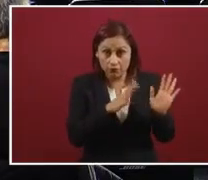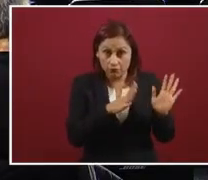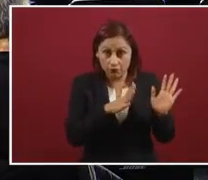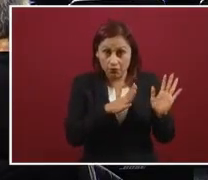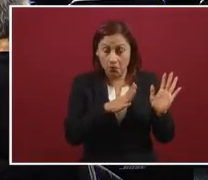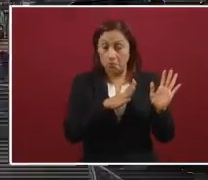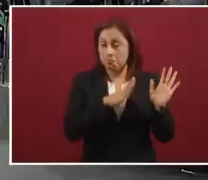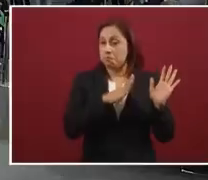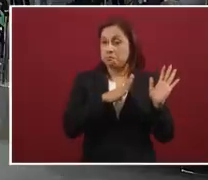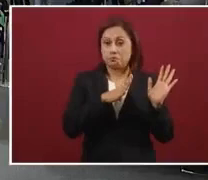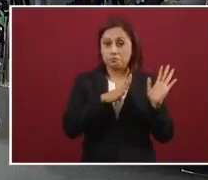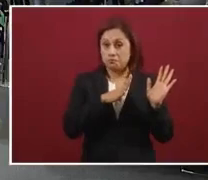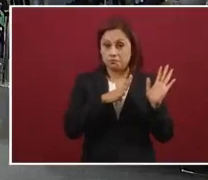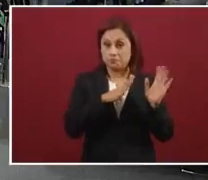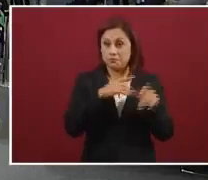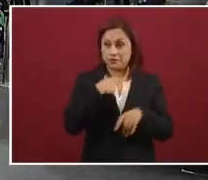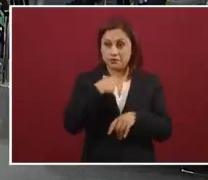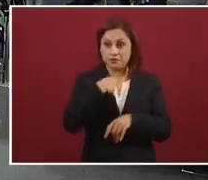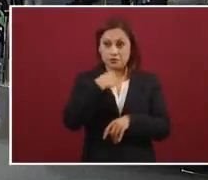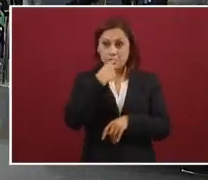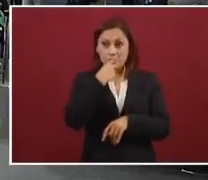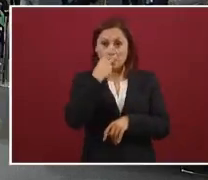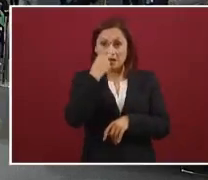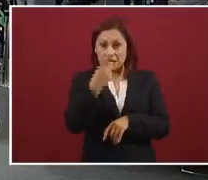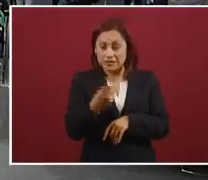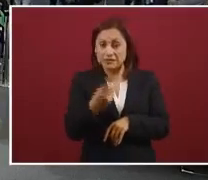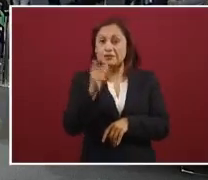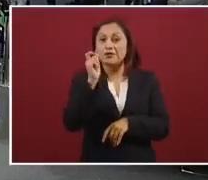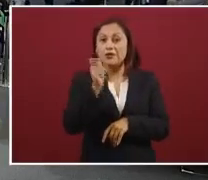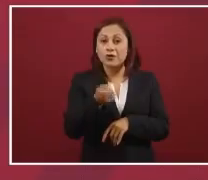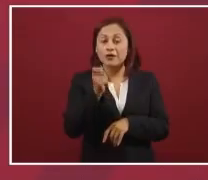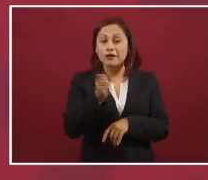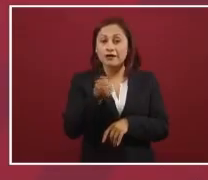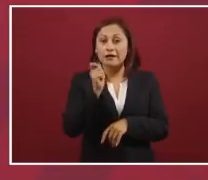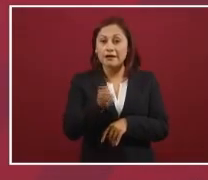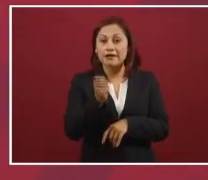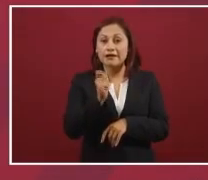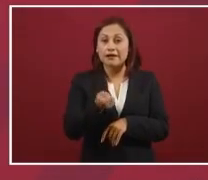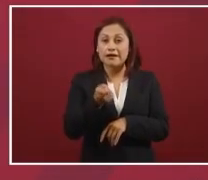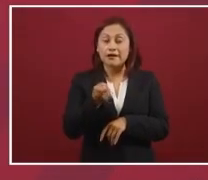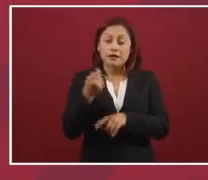Si les estoy diciendo que en 25 años